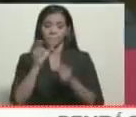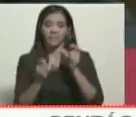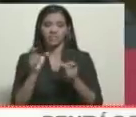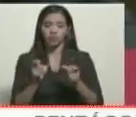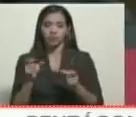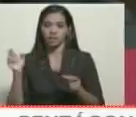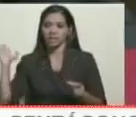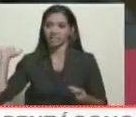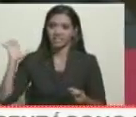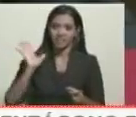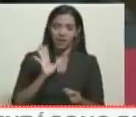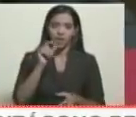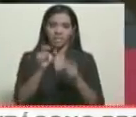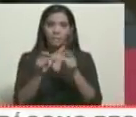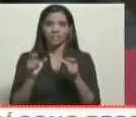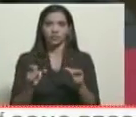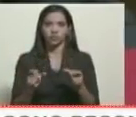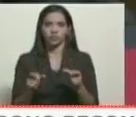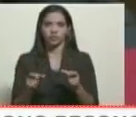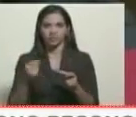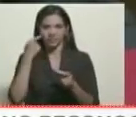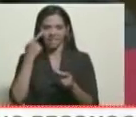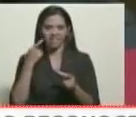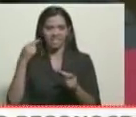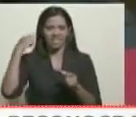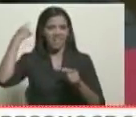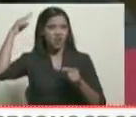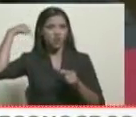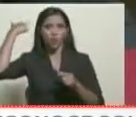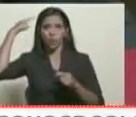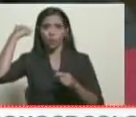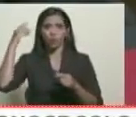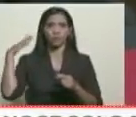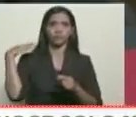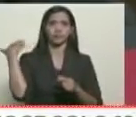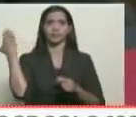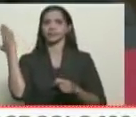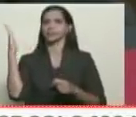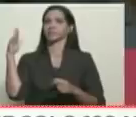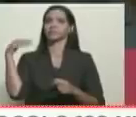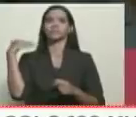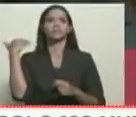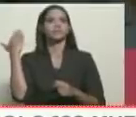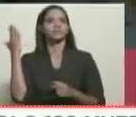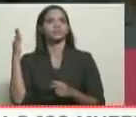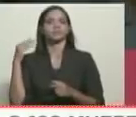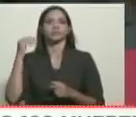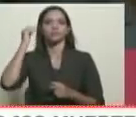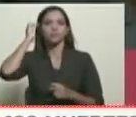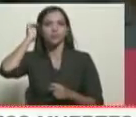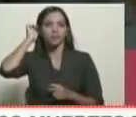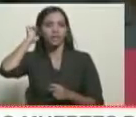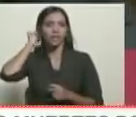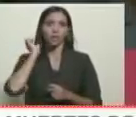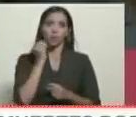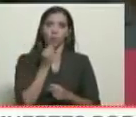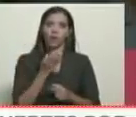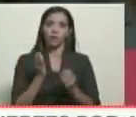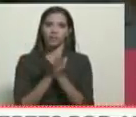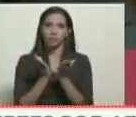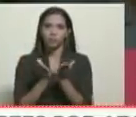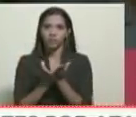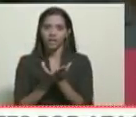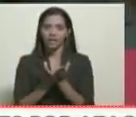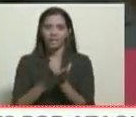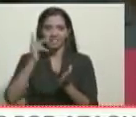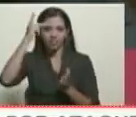distribuidor, creyendo, fíjate tú los delirios de grandeza, por eso es bueno estudiar la psiquiatría en estos momentos, o la psicología